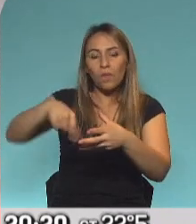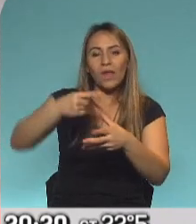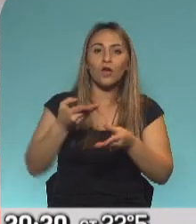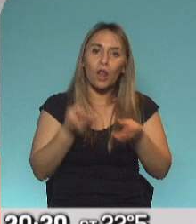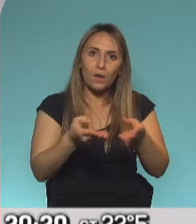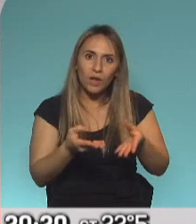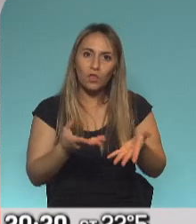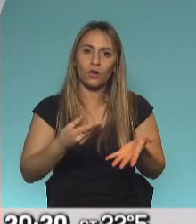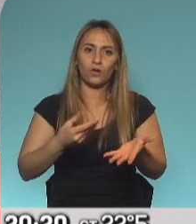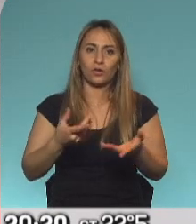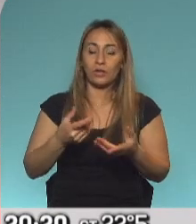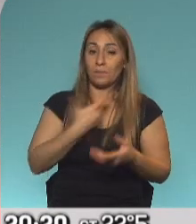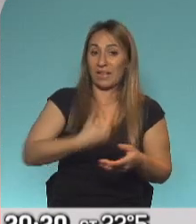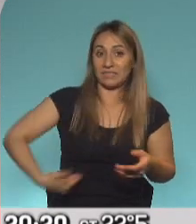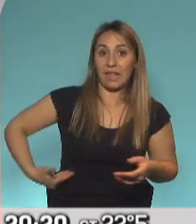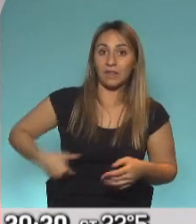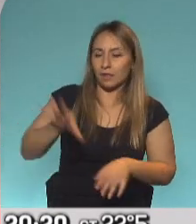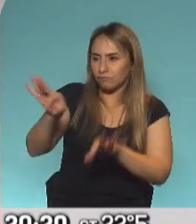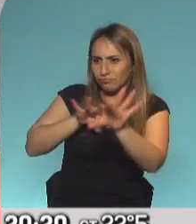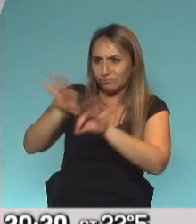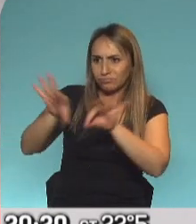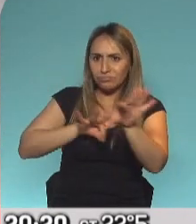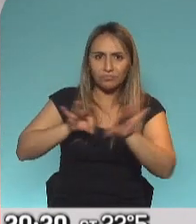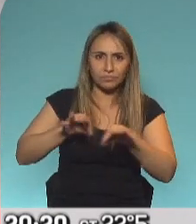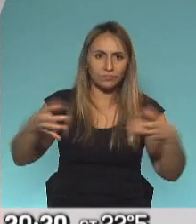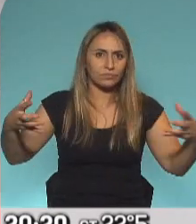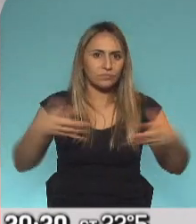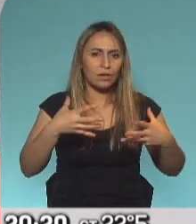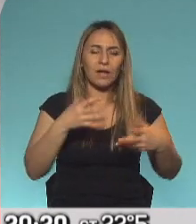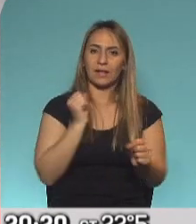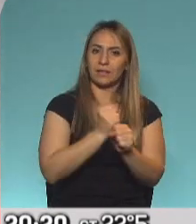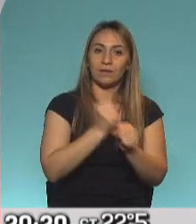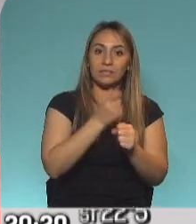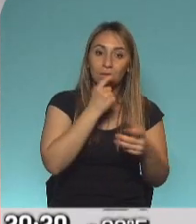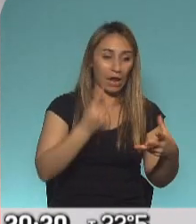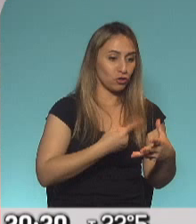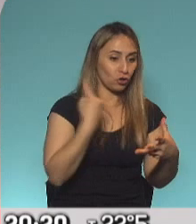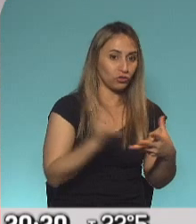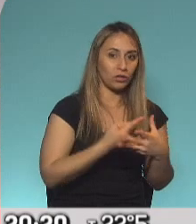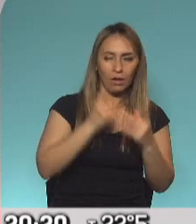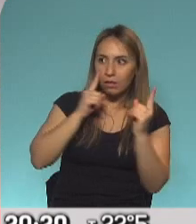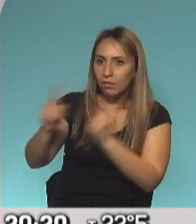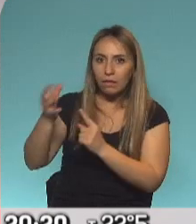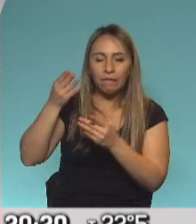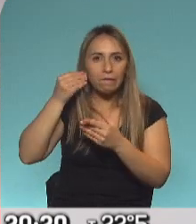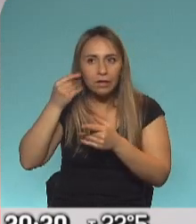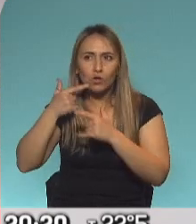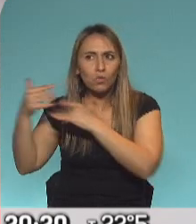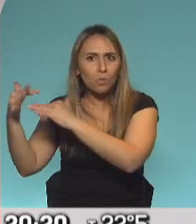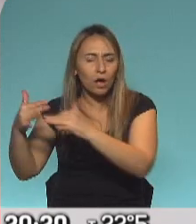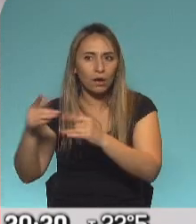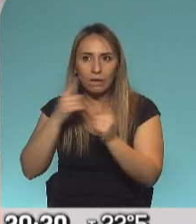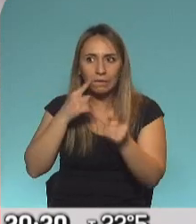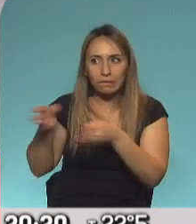con las posibilidades de gestionar, estuvieran pendientes de eso, estaríamos realmente